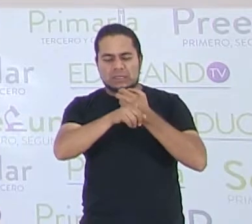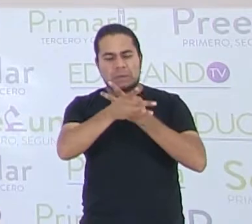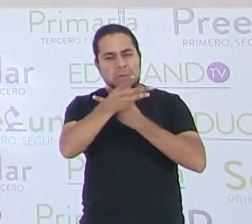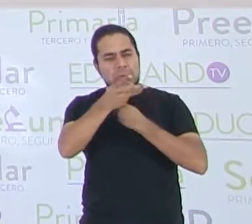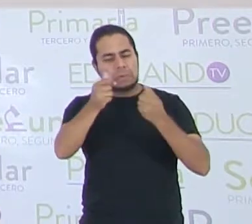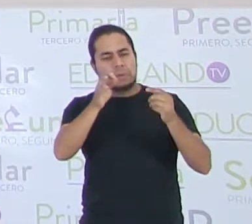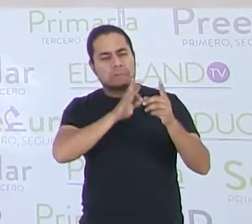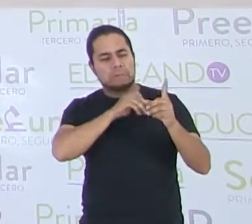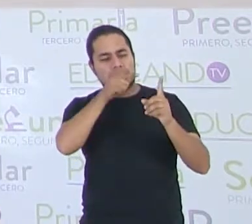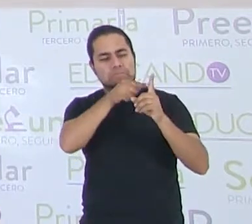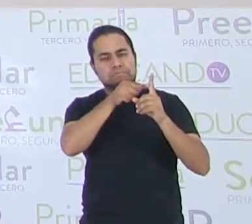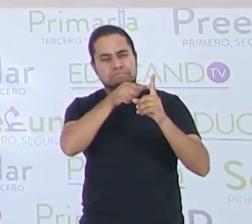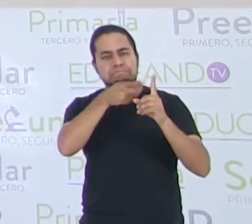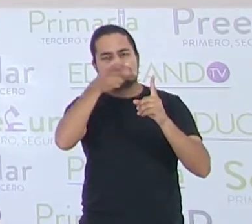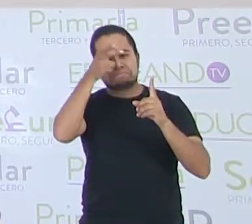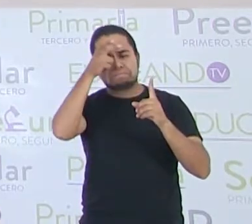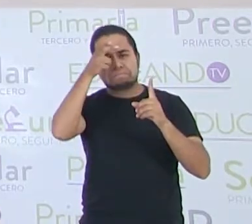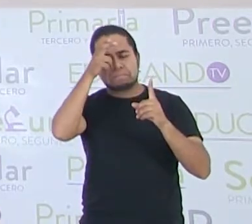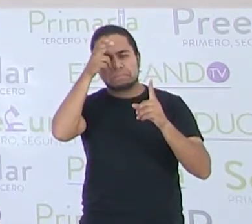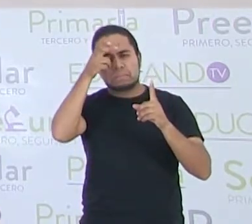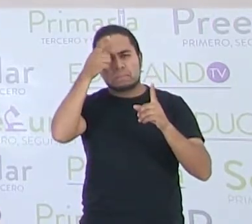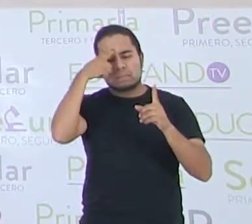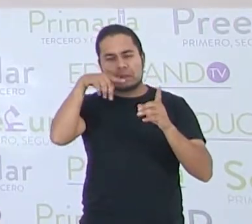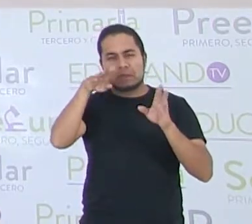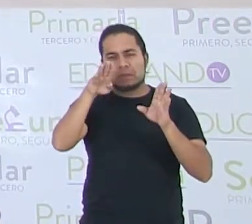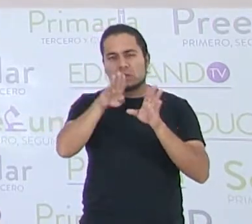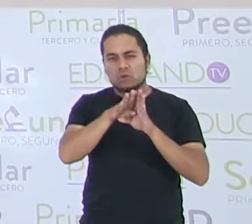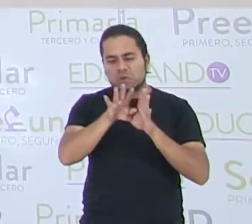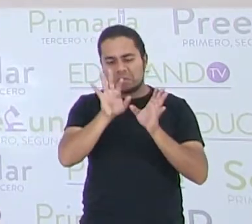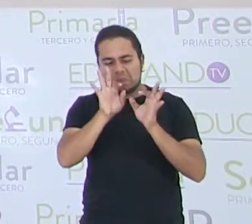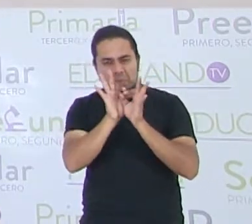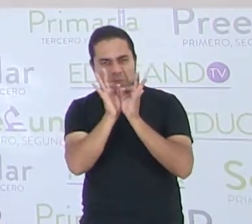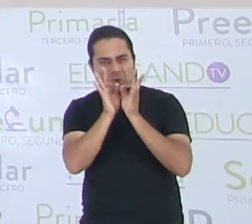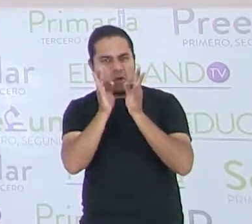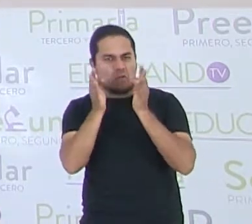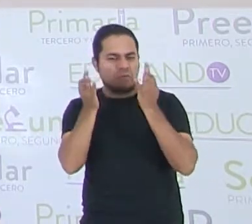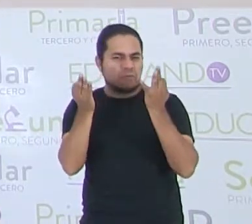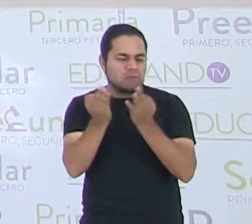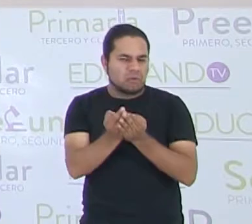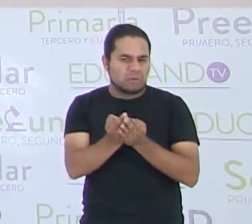conflicto de una manera